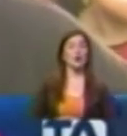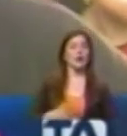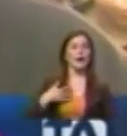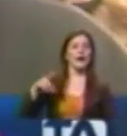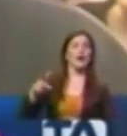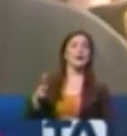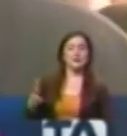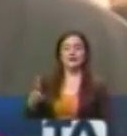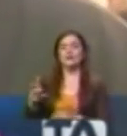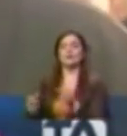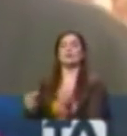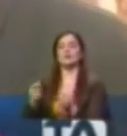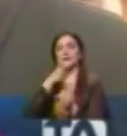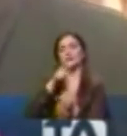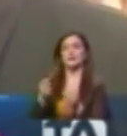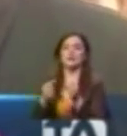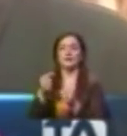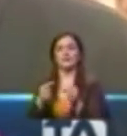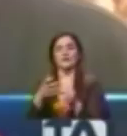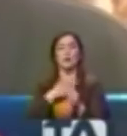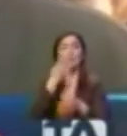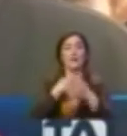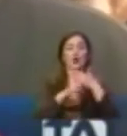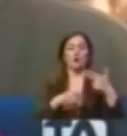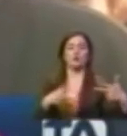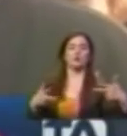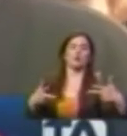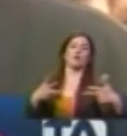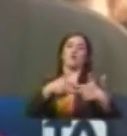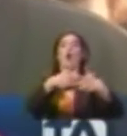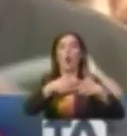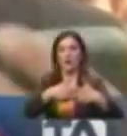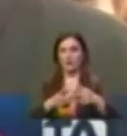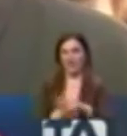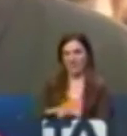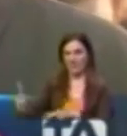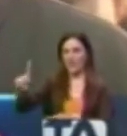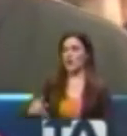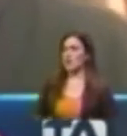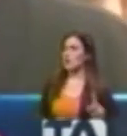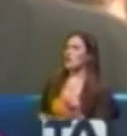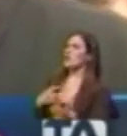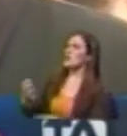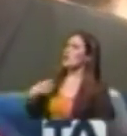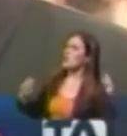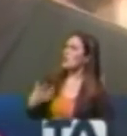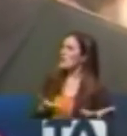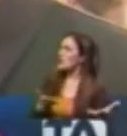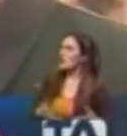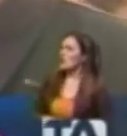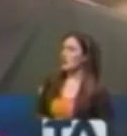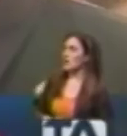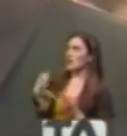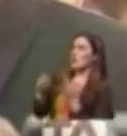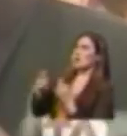de que ellos mismos en estado etílico chocaron el vehículo de uno de mis hijos y salieron huyendo. Al ir a reclamar, mi familia se percató